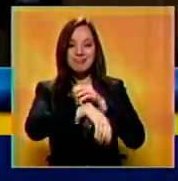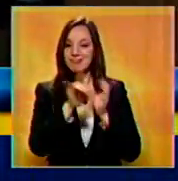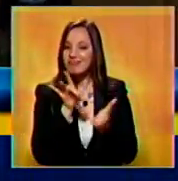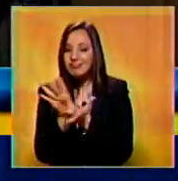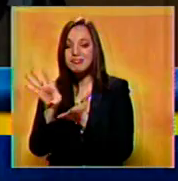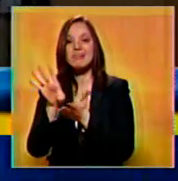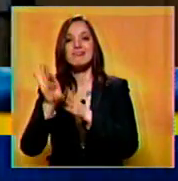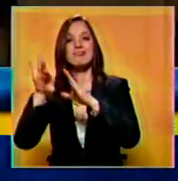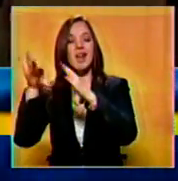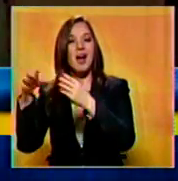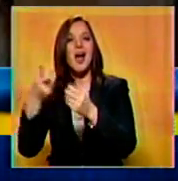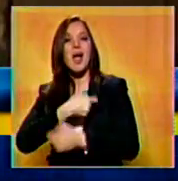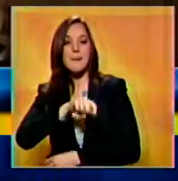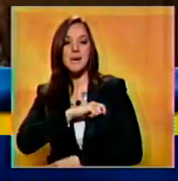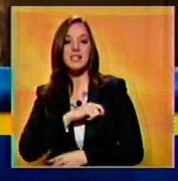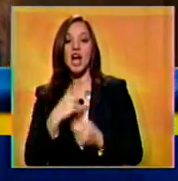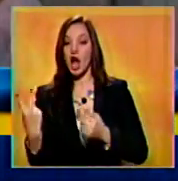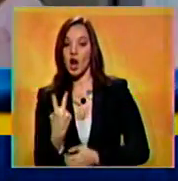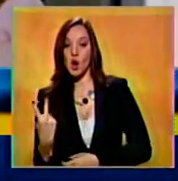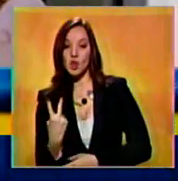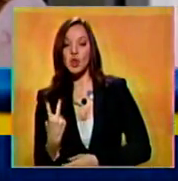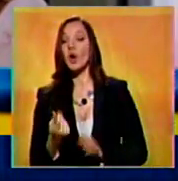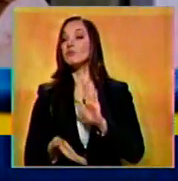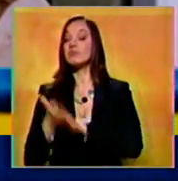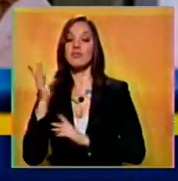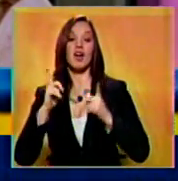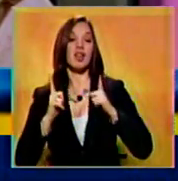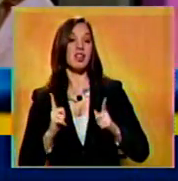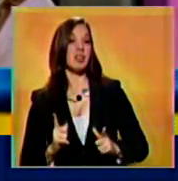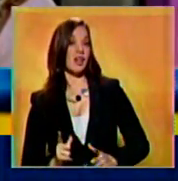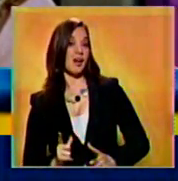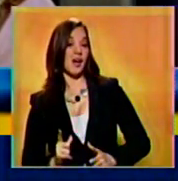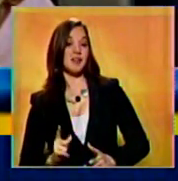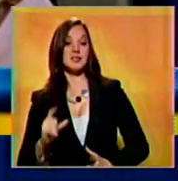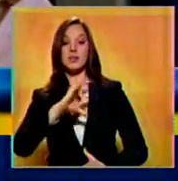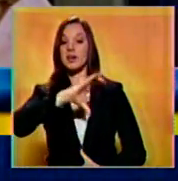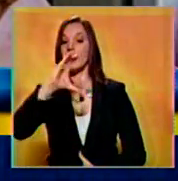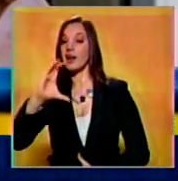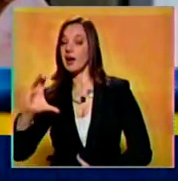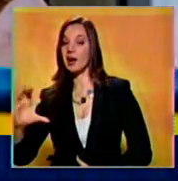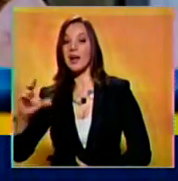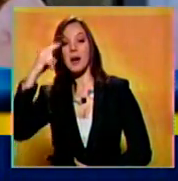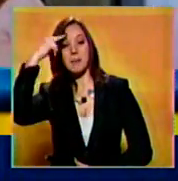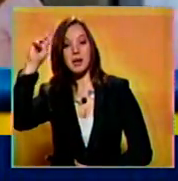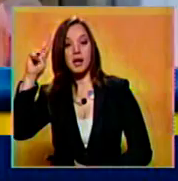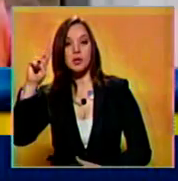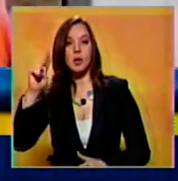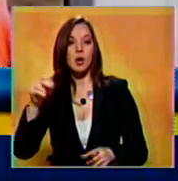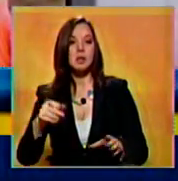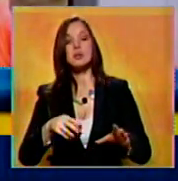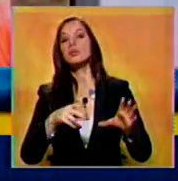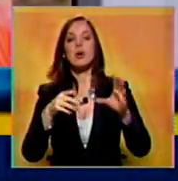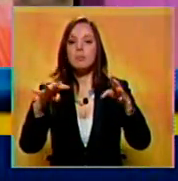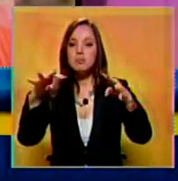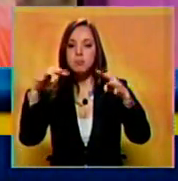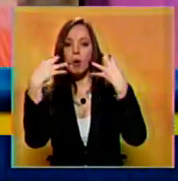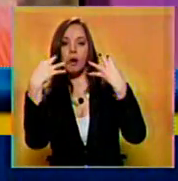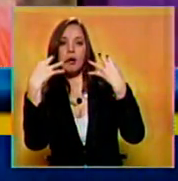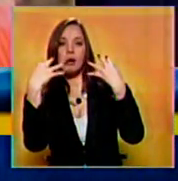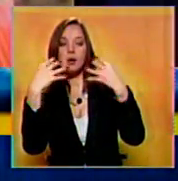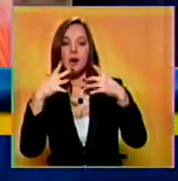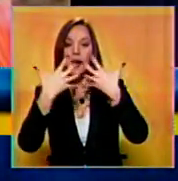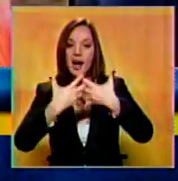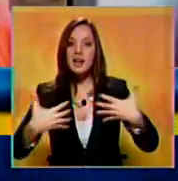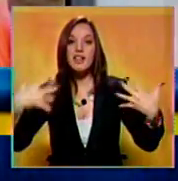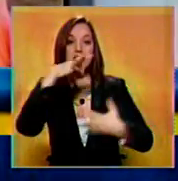cantante colombiana decidieron tomarse un descanso en el Caribe mexicano, lo cual acaparó rápidamente la atención de las redes